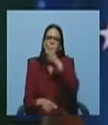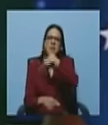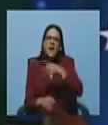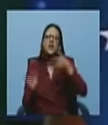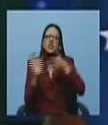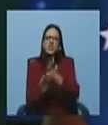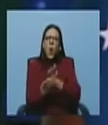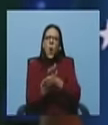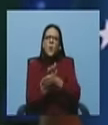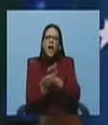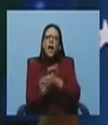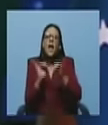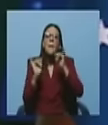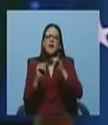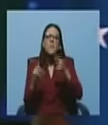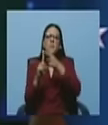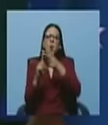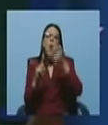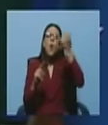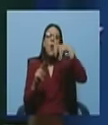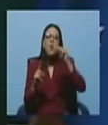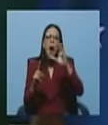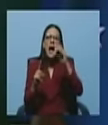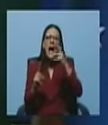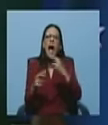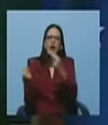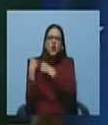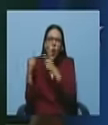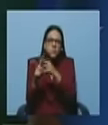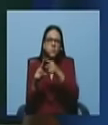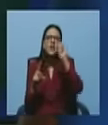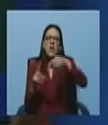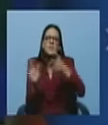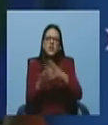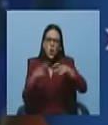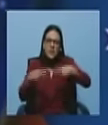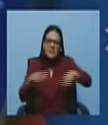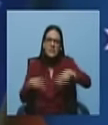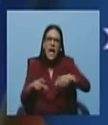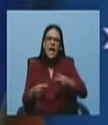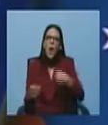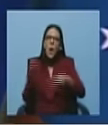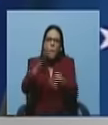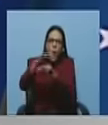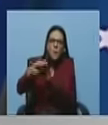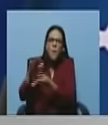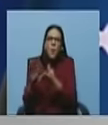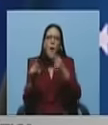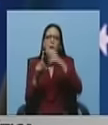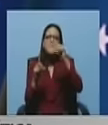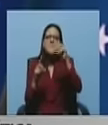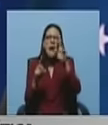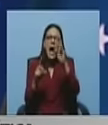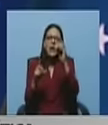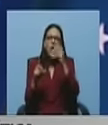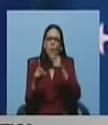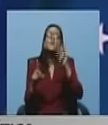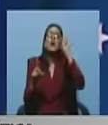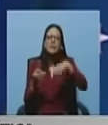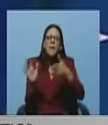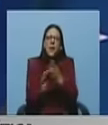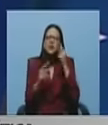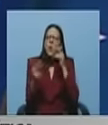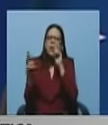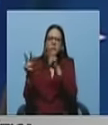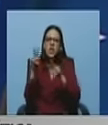sobres de Juan Carlos Caldera, es el mismo partido de los cheques de Mardo, es el mismo partido del